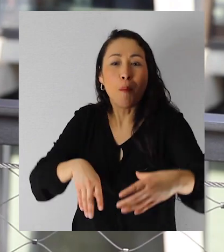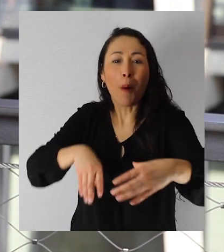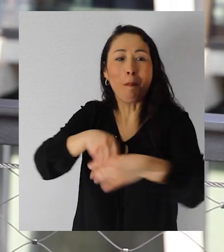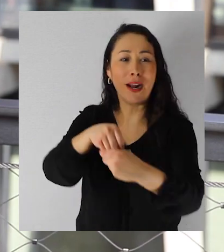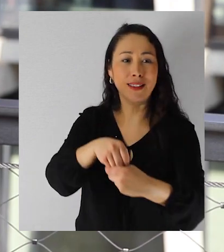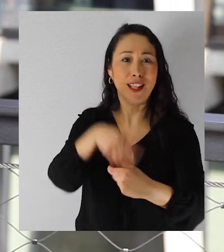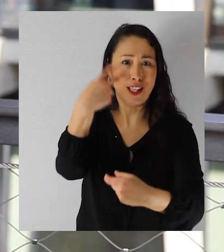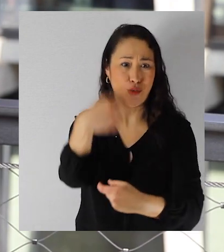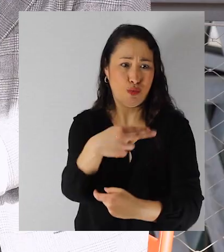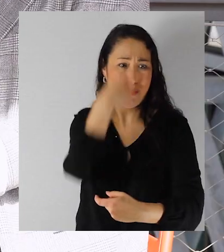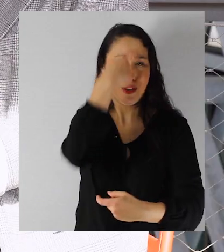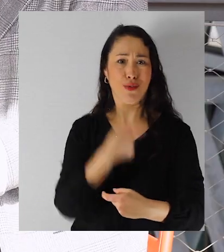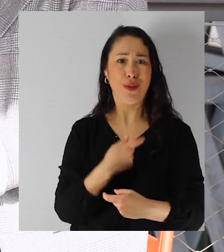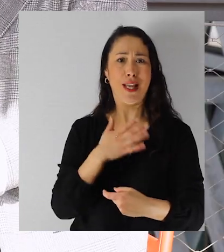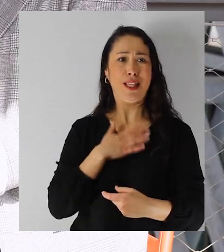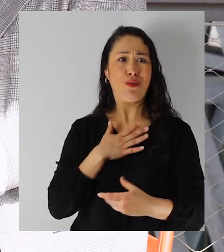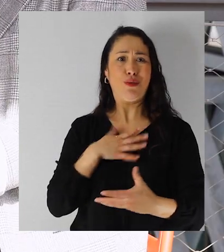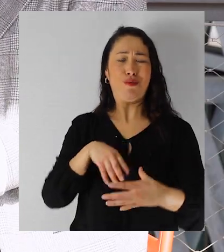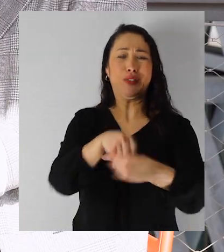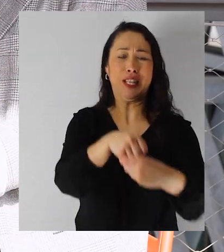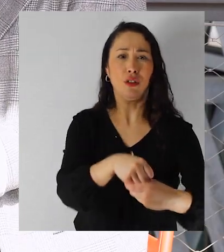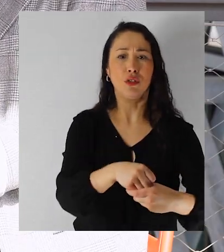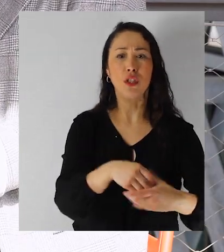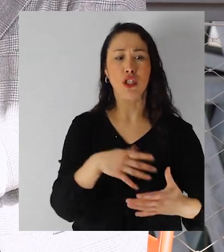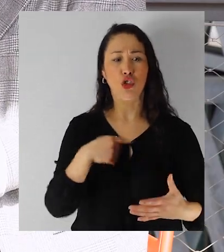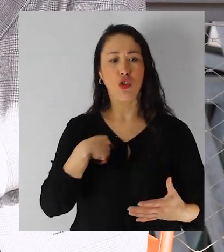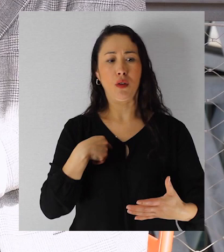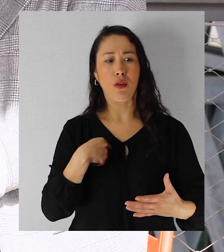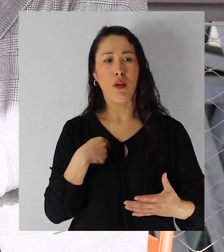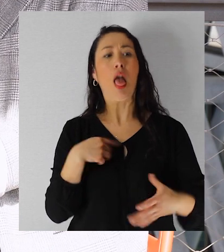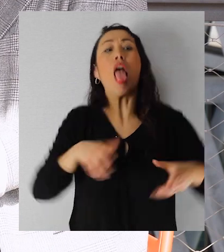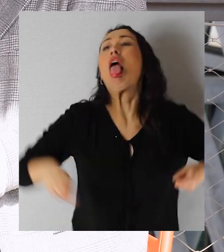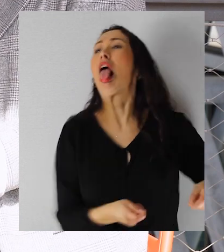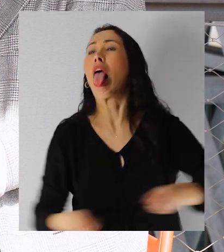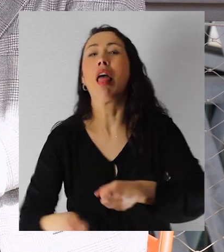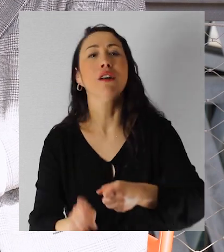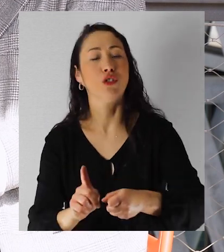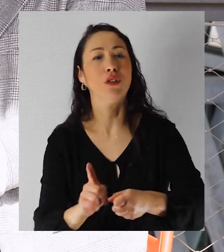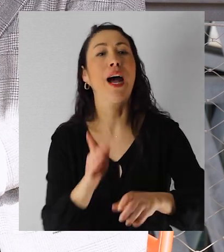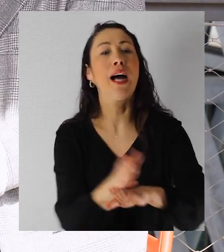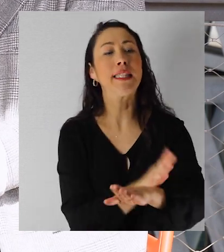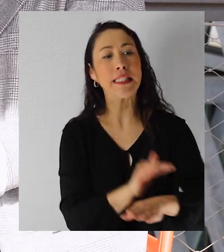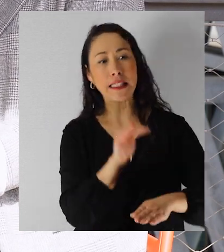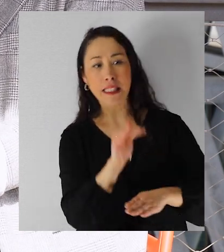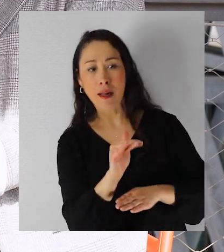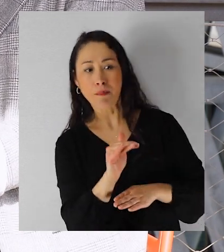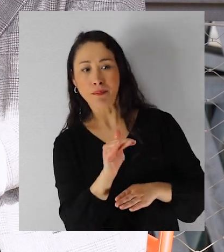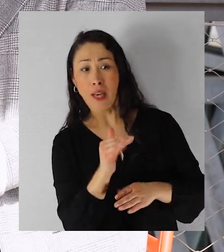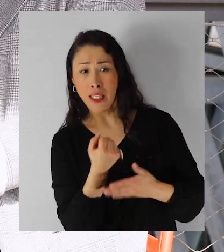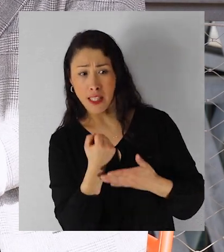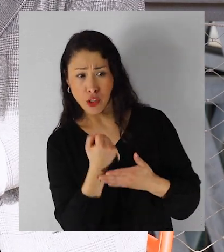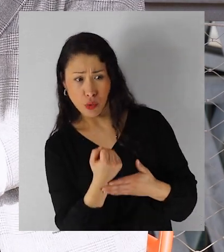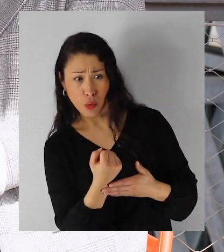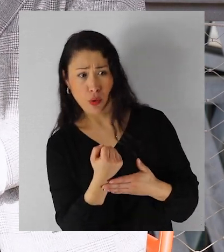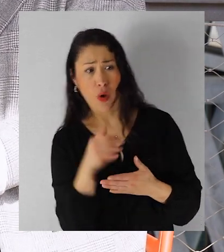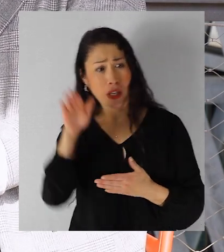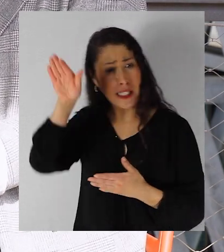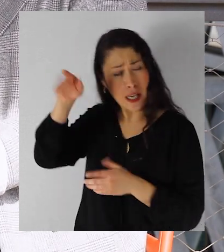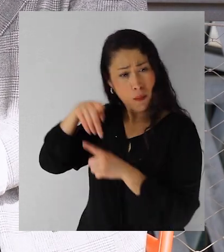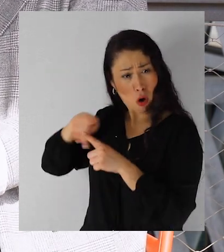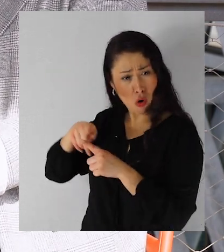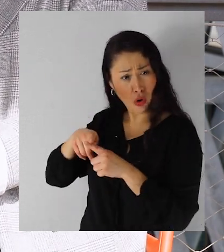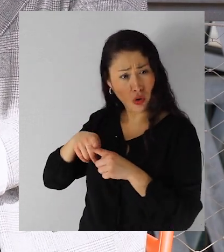persona que usa sillas de ruedas. Entonces es mejor preguntarle, oye, ¿cómo te puedo ayudar? ¿Qué te es más cómodo? ¿Llamo a otra persona?